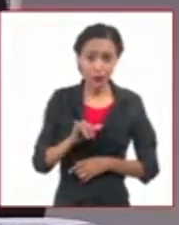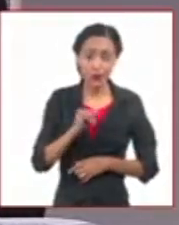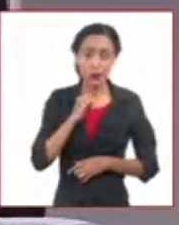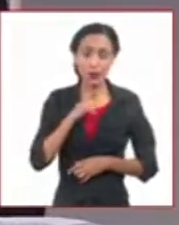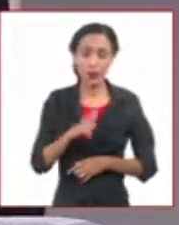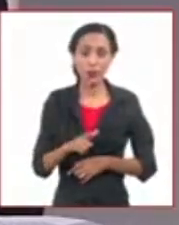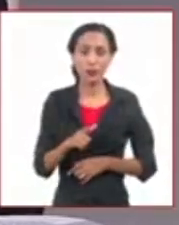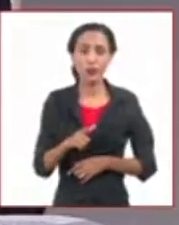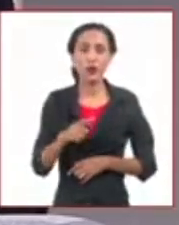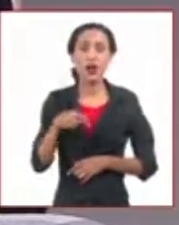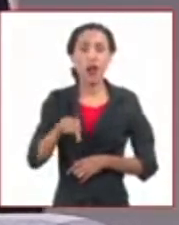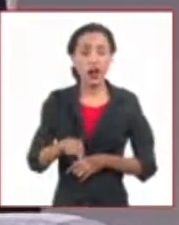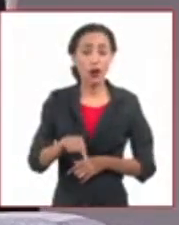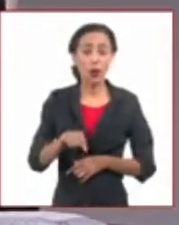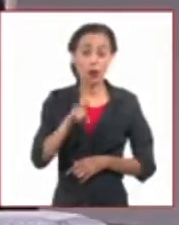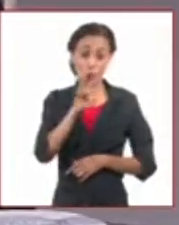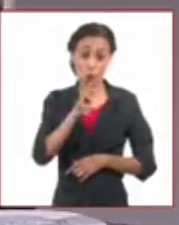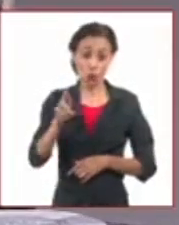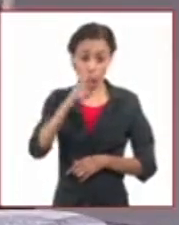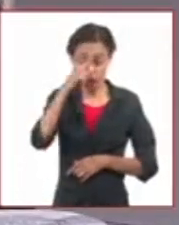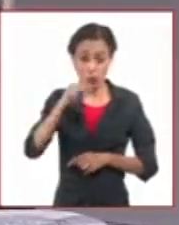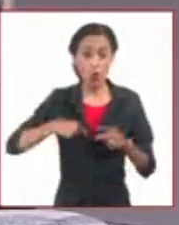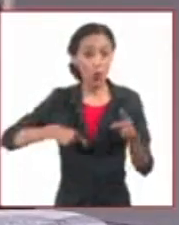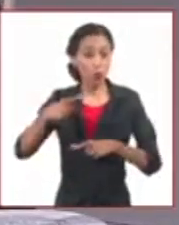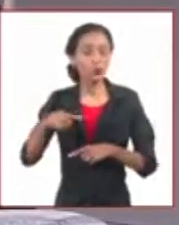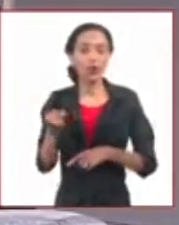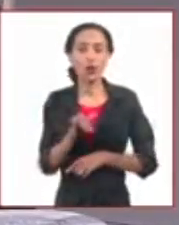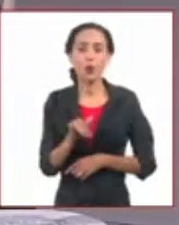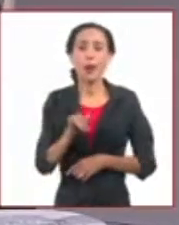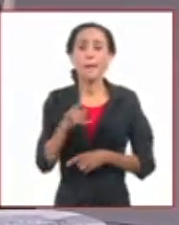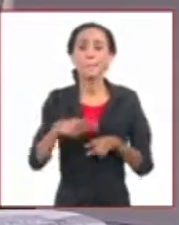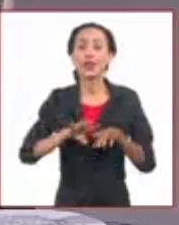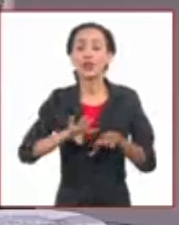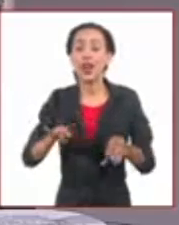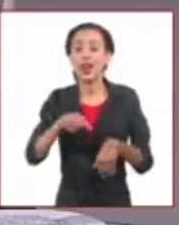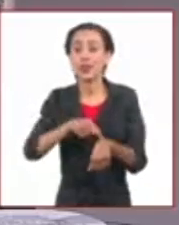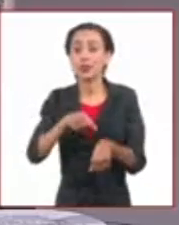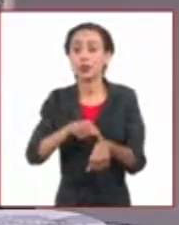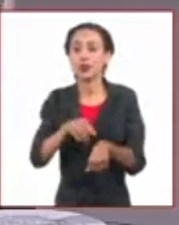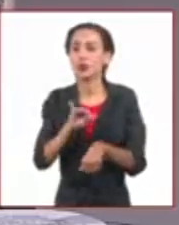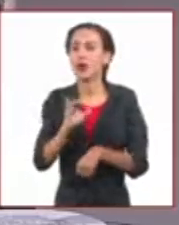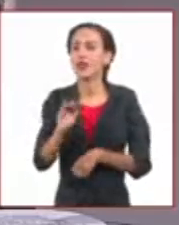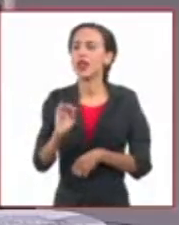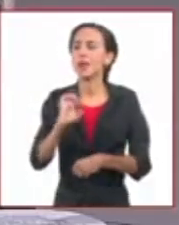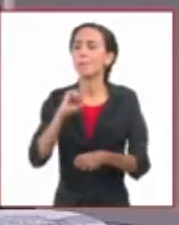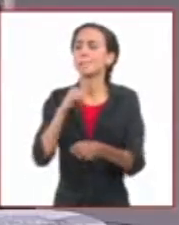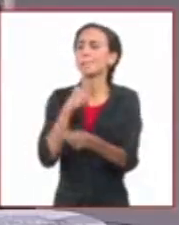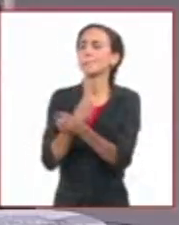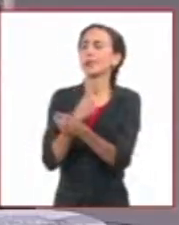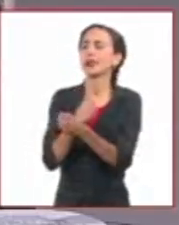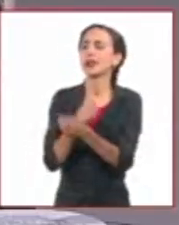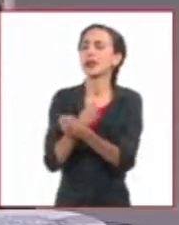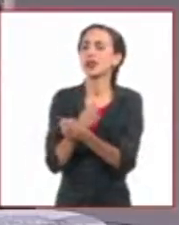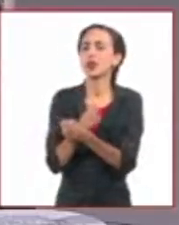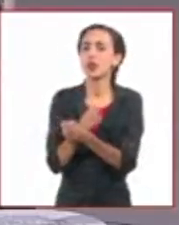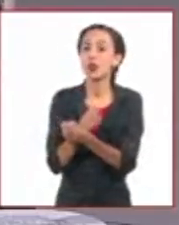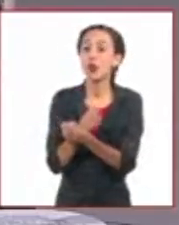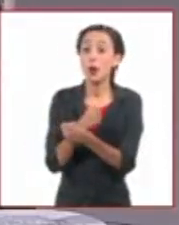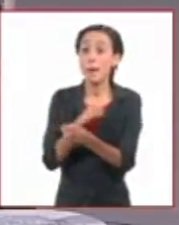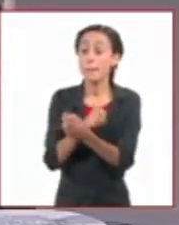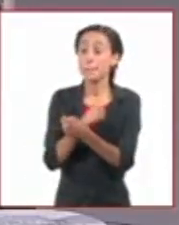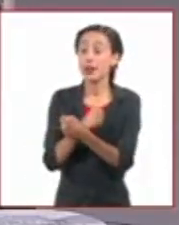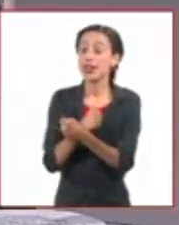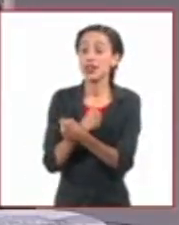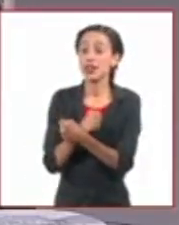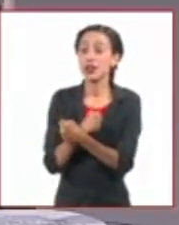soviética sino veía desde ese momento empiezan a declarar como peligro de amenaza nacional para los estados unidos